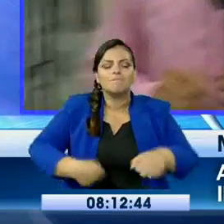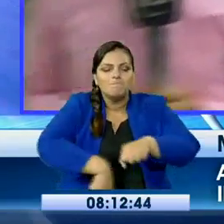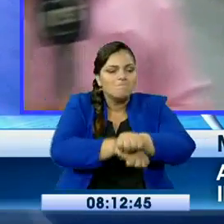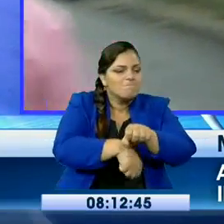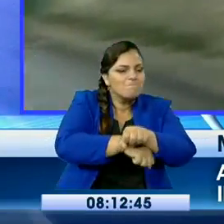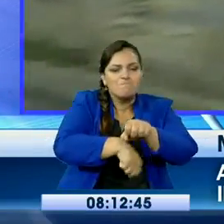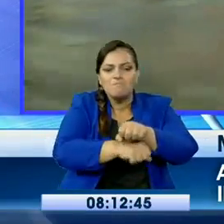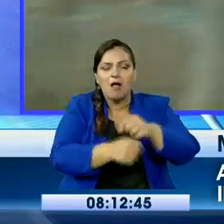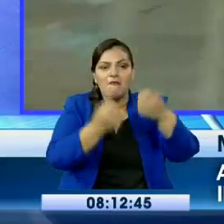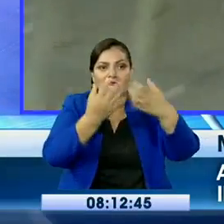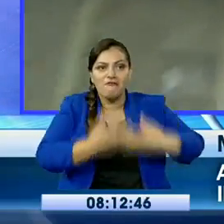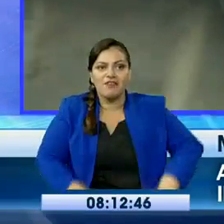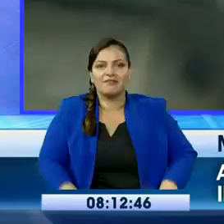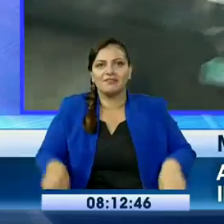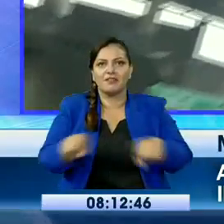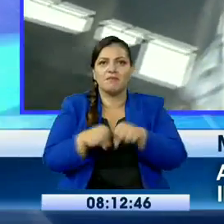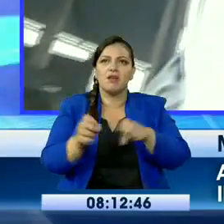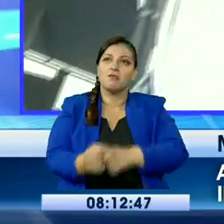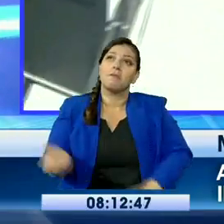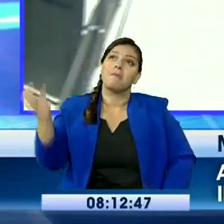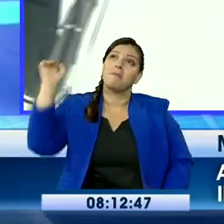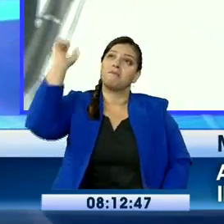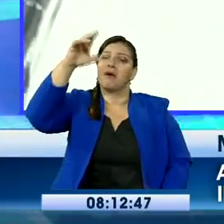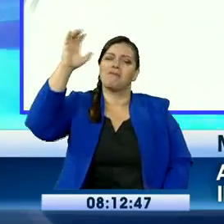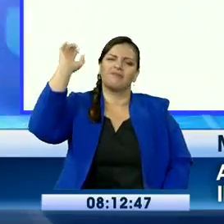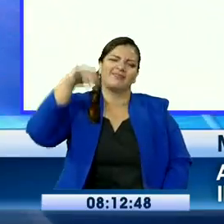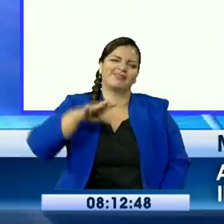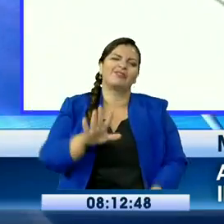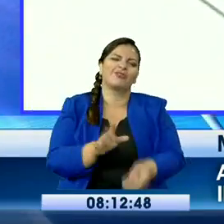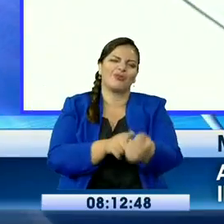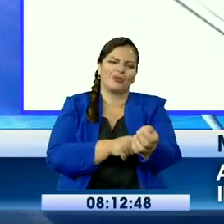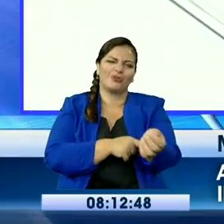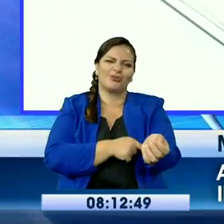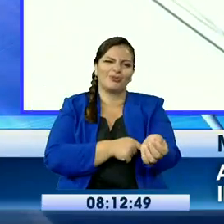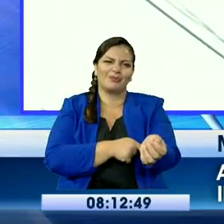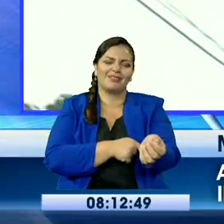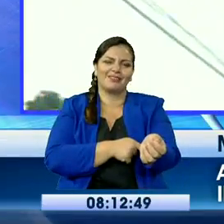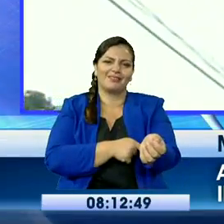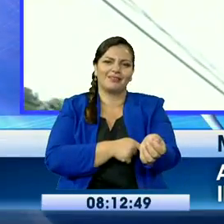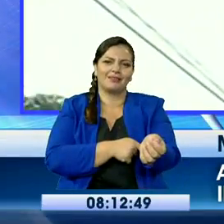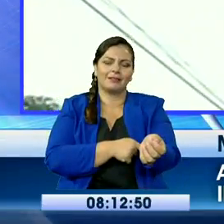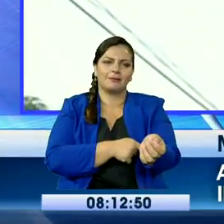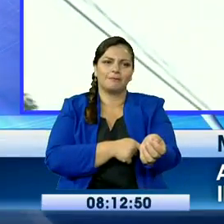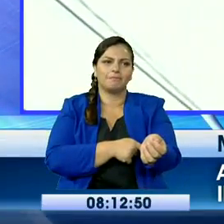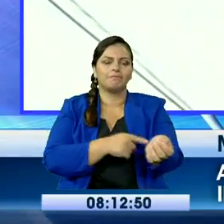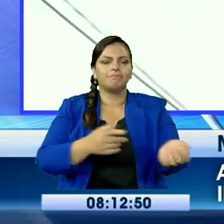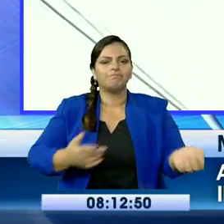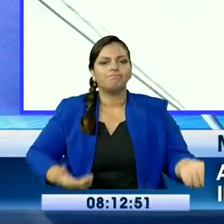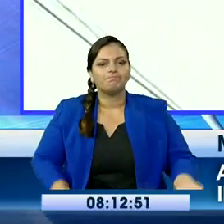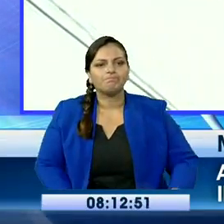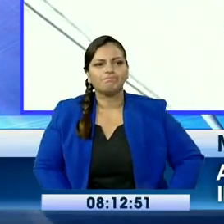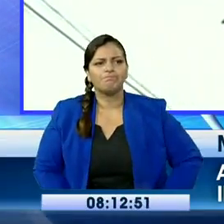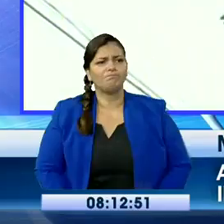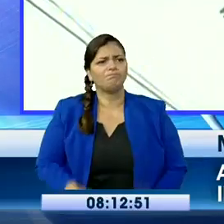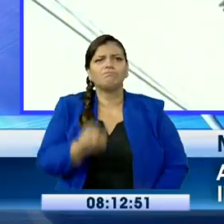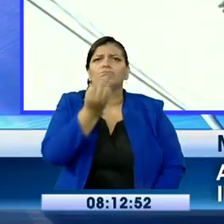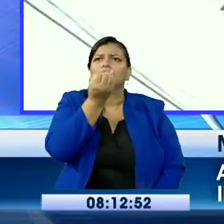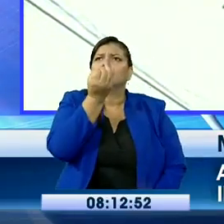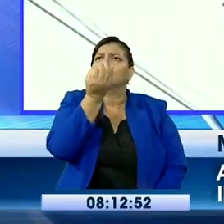el barrio. Pero ya eso ha pasado hace tantísimo tiempo de moda, pero ahí ha quedado la muestra de... Y son bastantes,